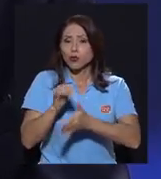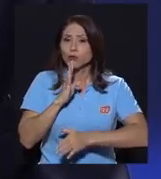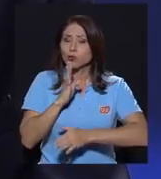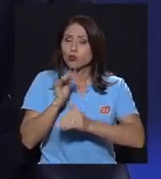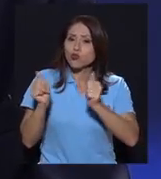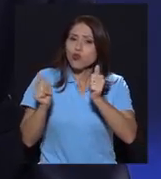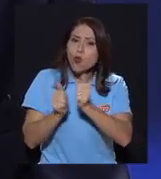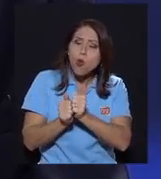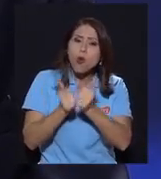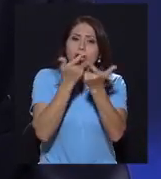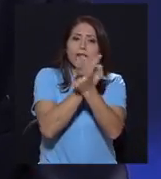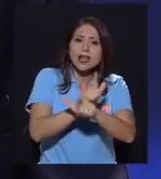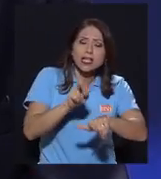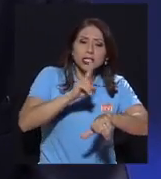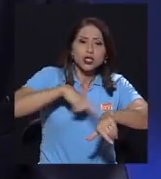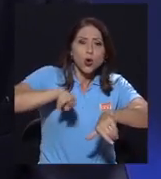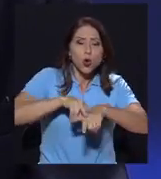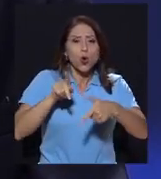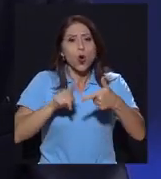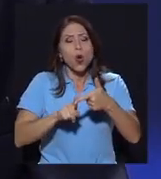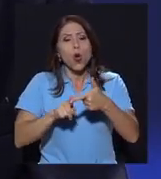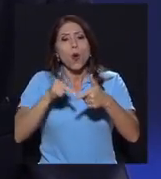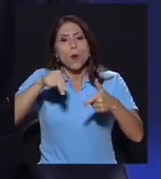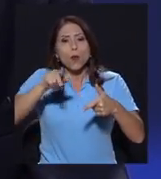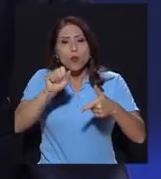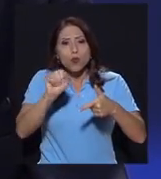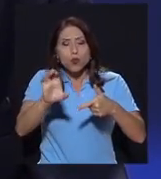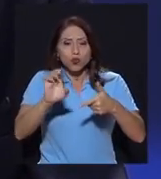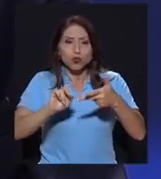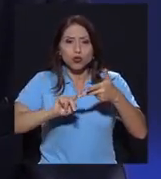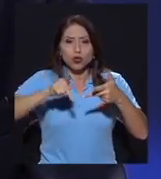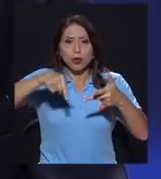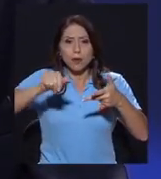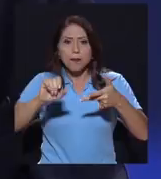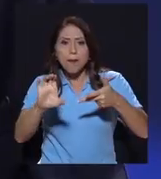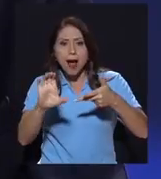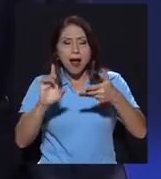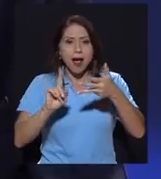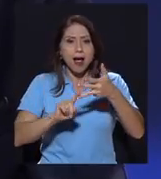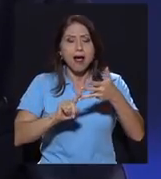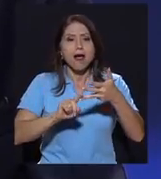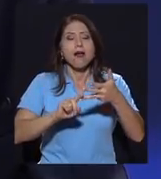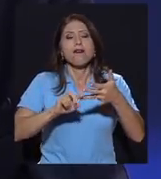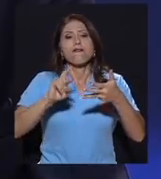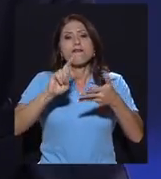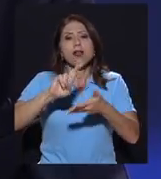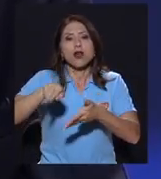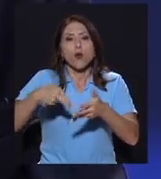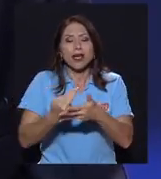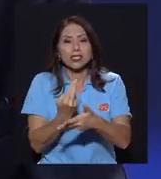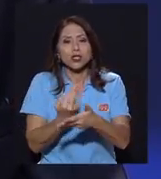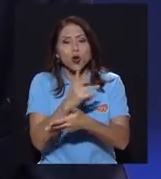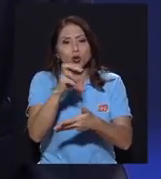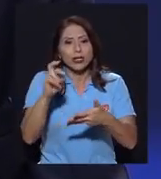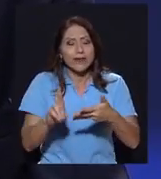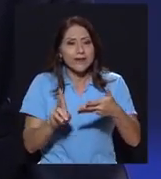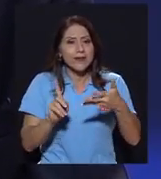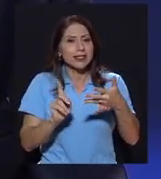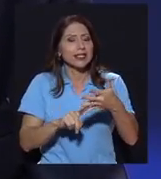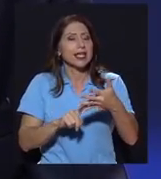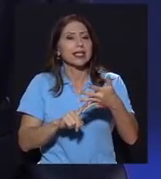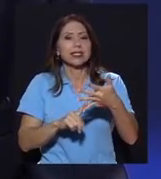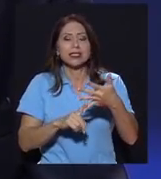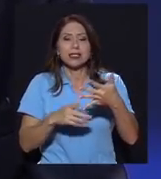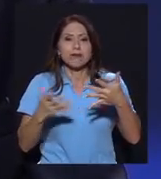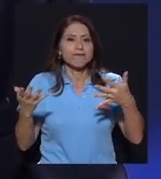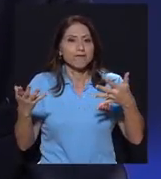hemos hablado con liberación con la unidad con el partido acción ciudadana con el partido renovación costarricense con